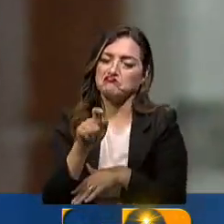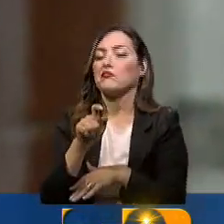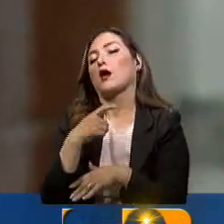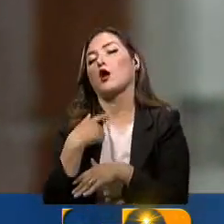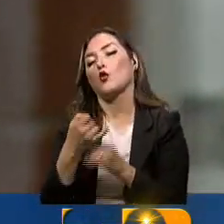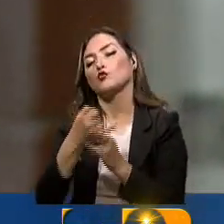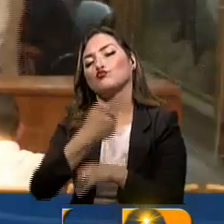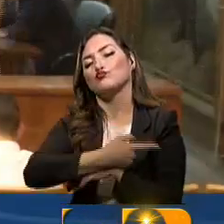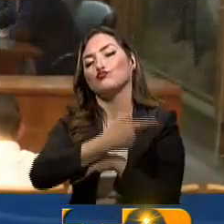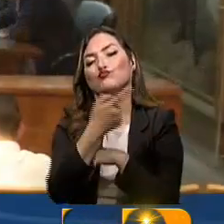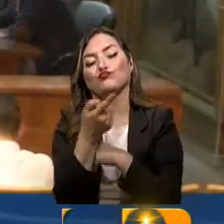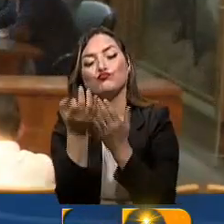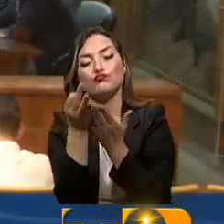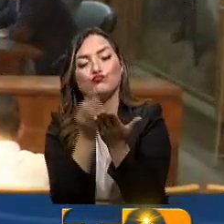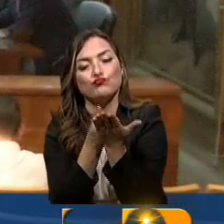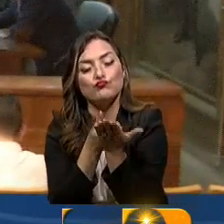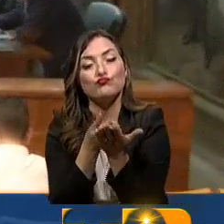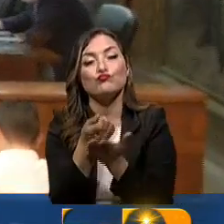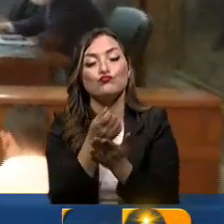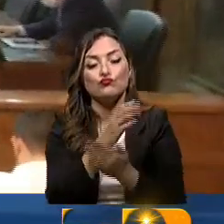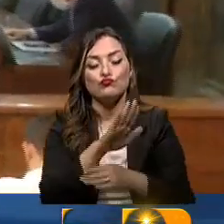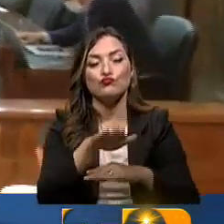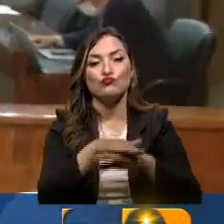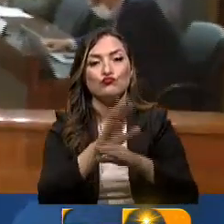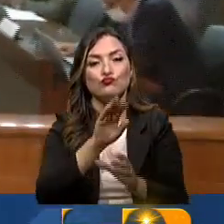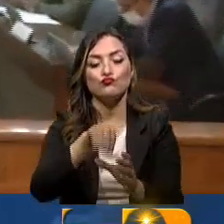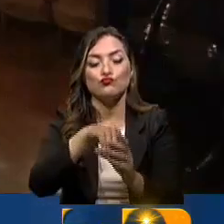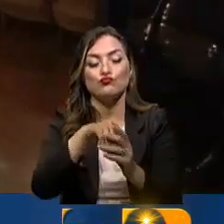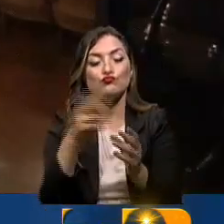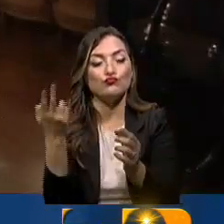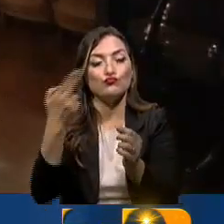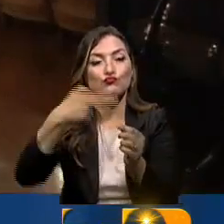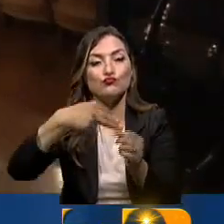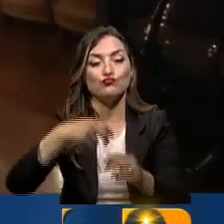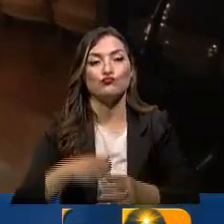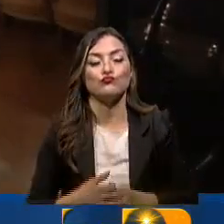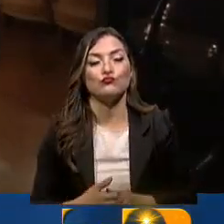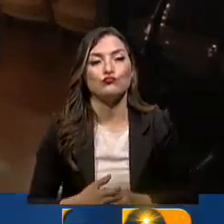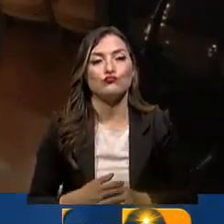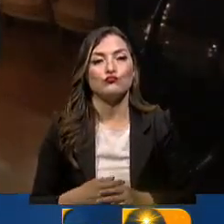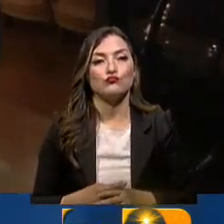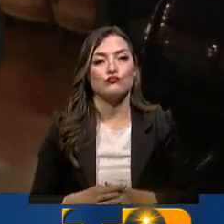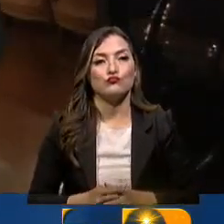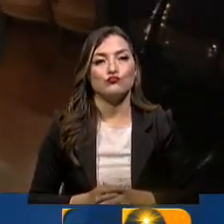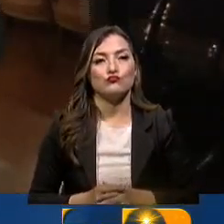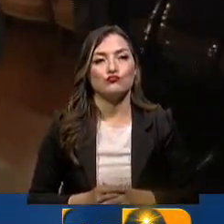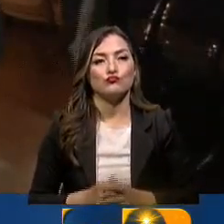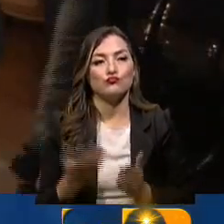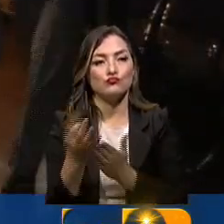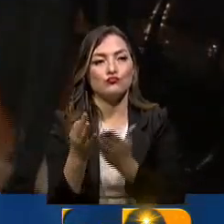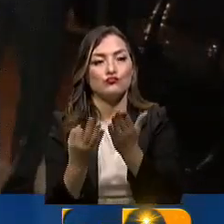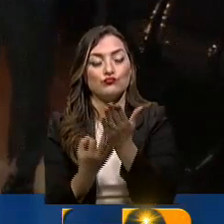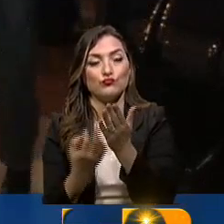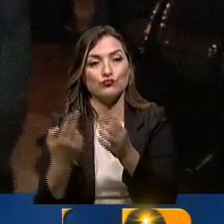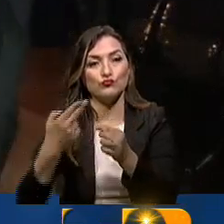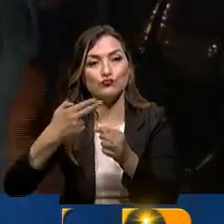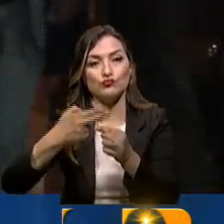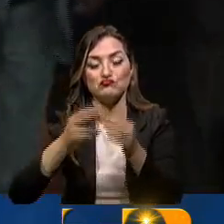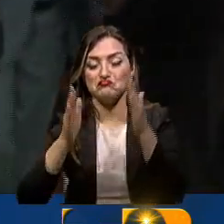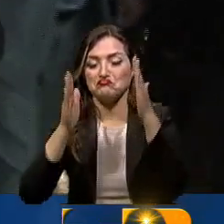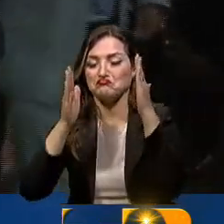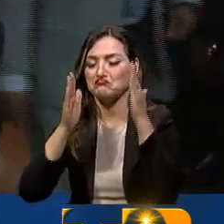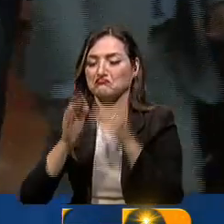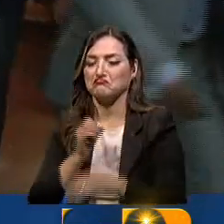ejecución presupuestaria, especialmente sobre los fondos participativos. Lamentablemente no se ha atendido los presupuestos participativos. La